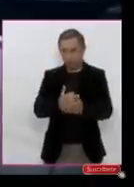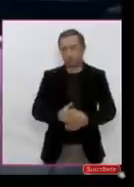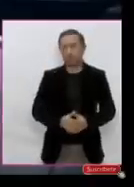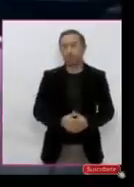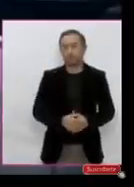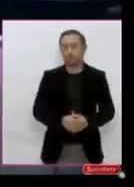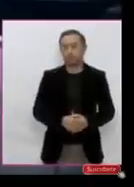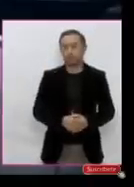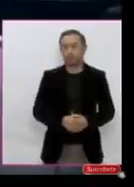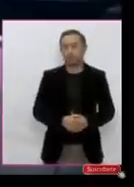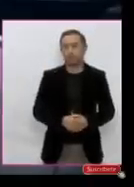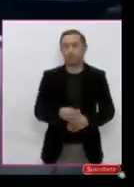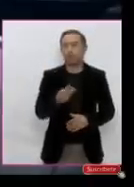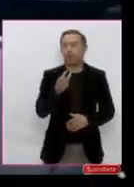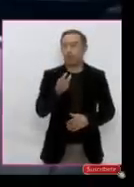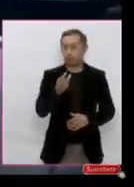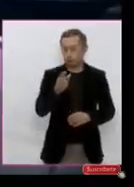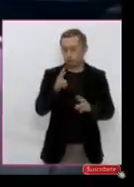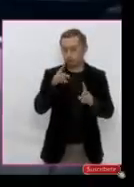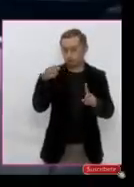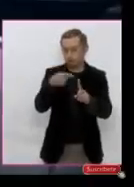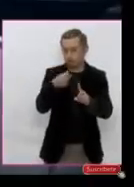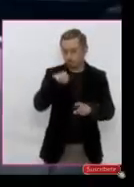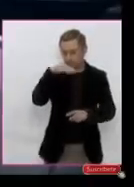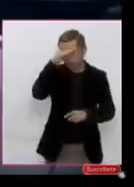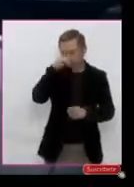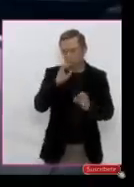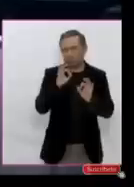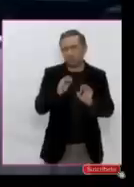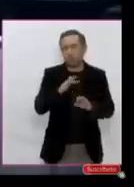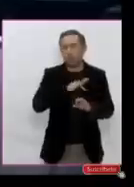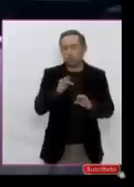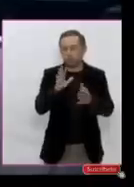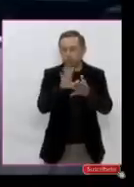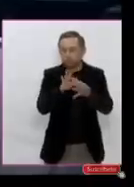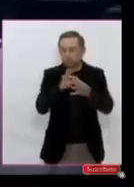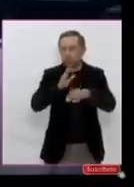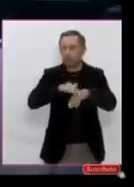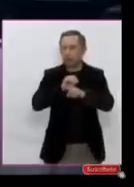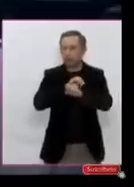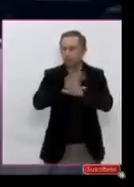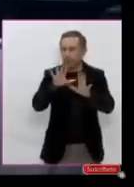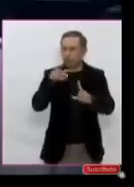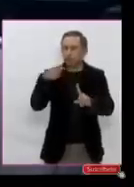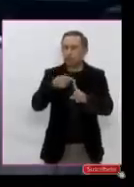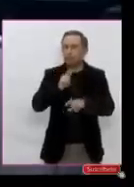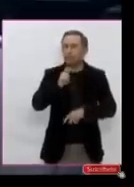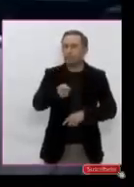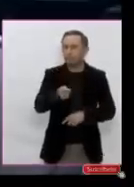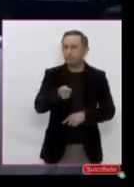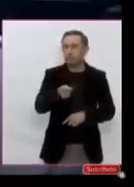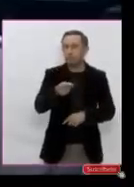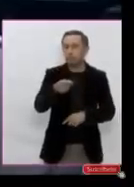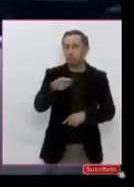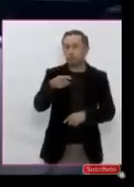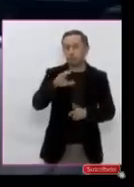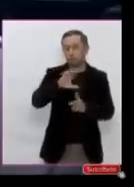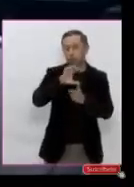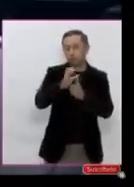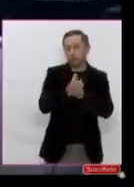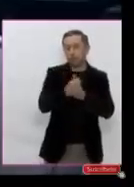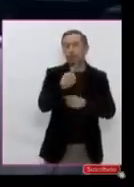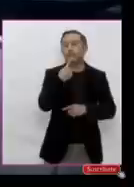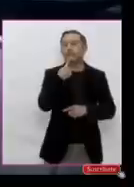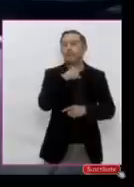en este mismo sentido me parece que es pertinente para una cuestión de claridad señalar que el criterio en la comisión de quejas y